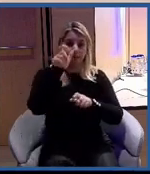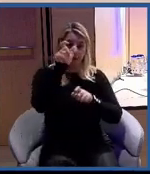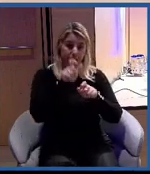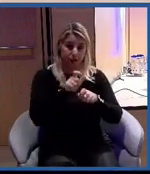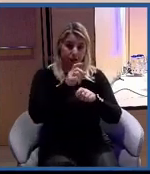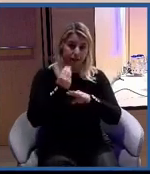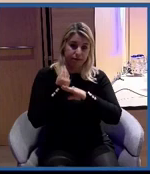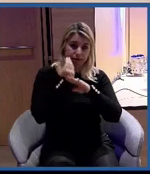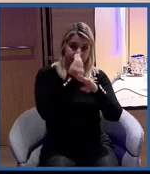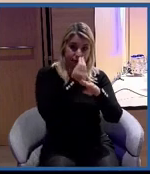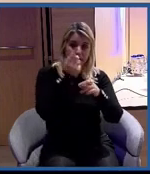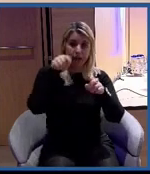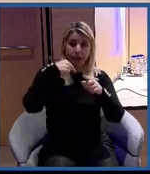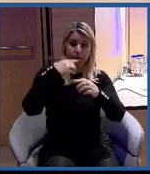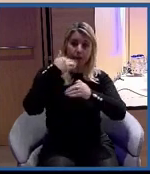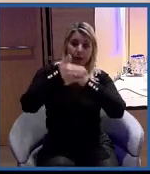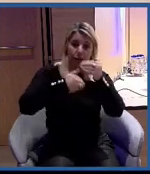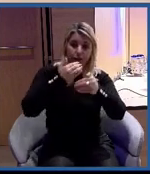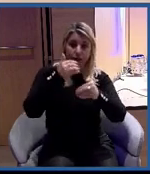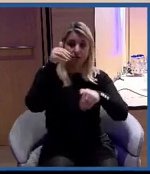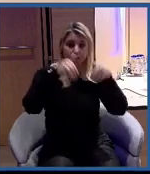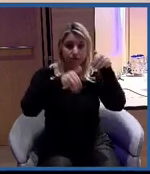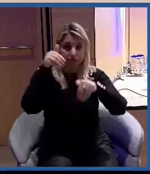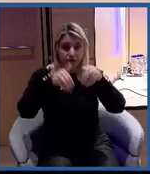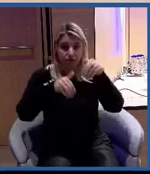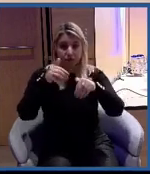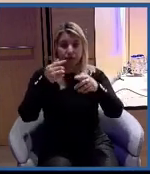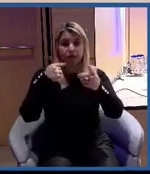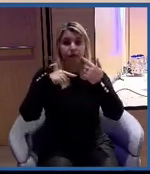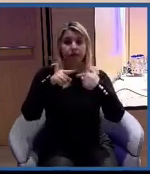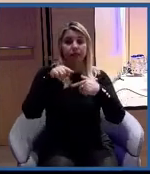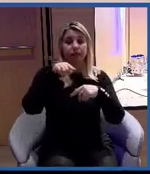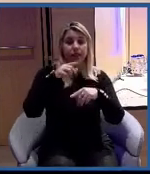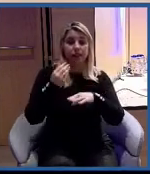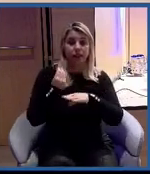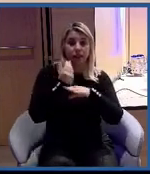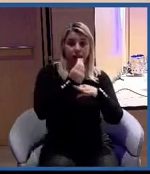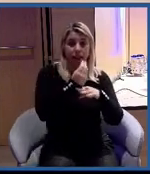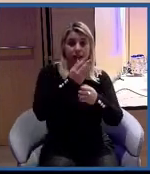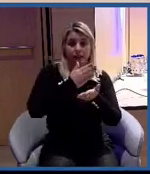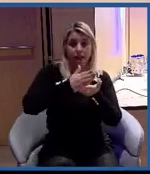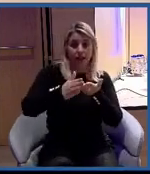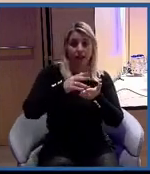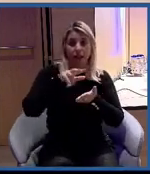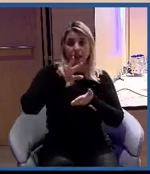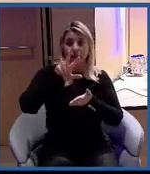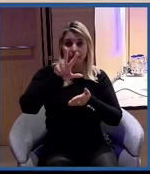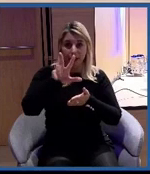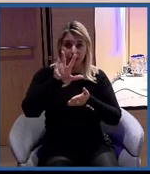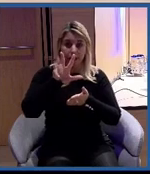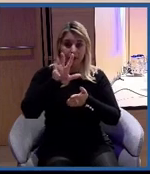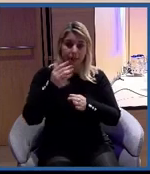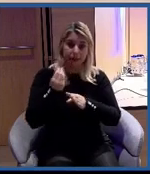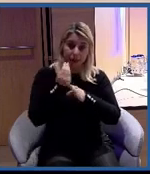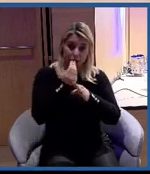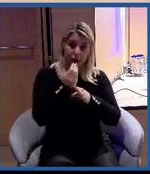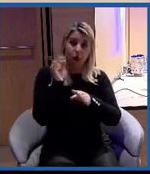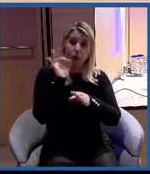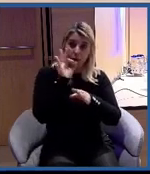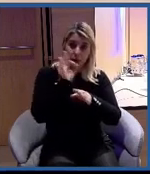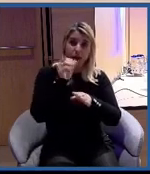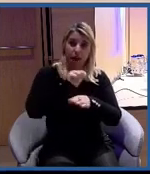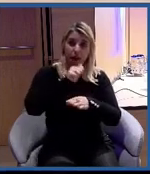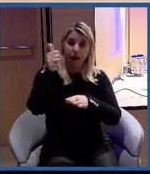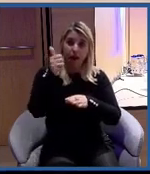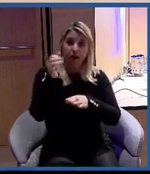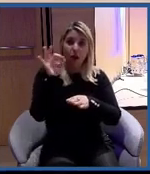durante el proceso electoral el tribunal supremo sacó a tres candidatos que tenían posibilidades de ganar o